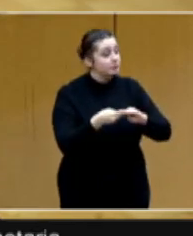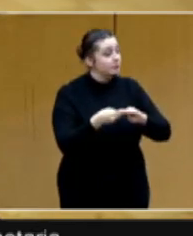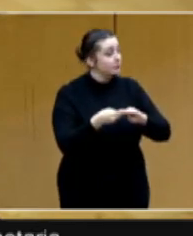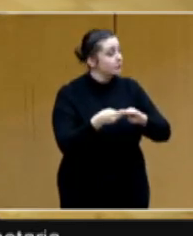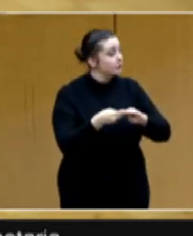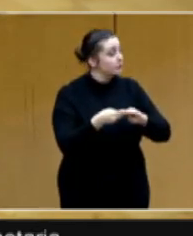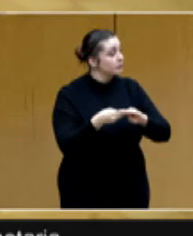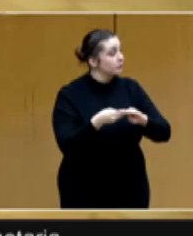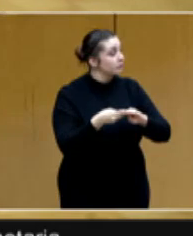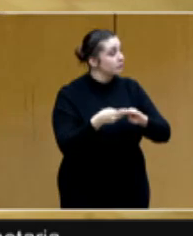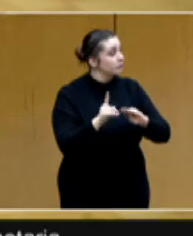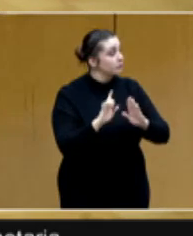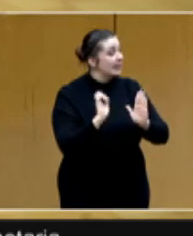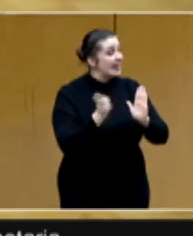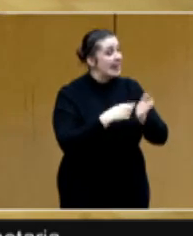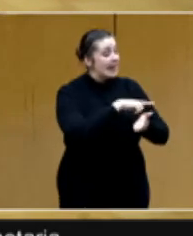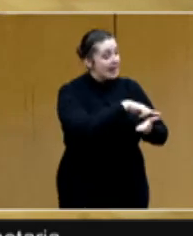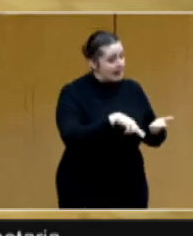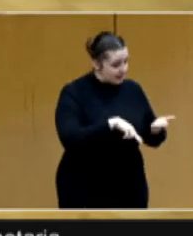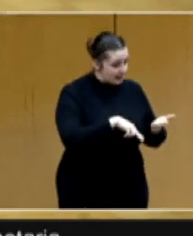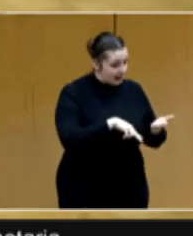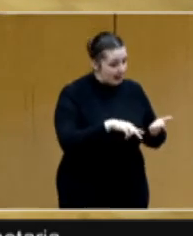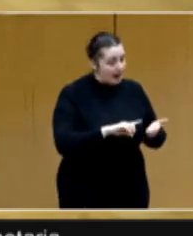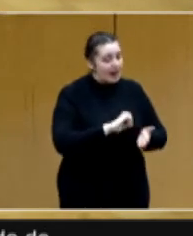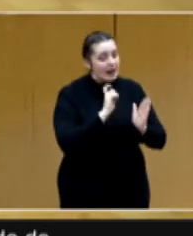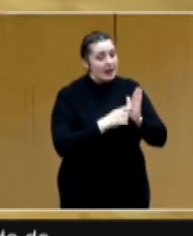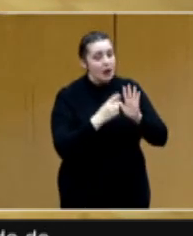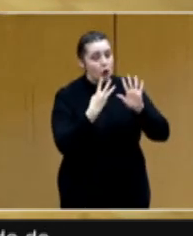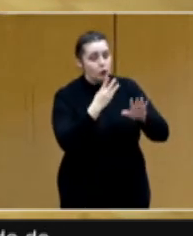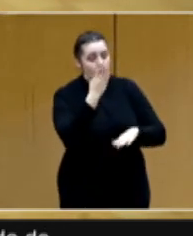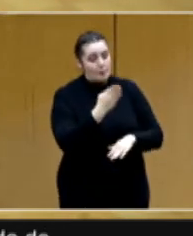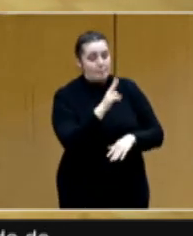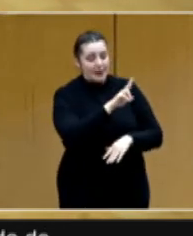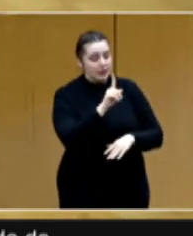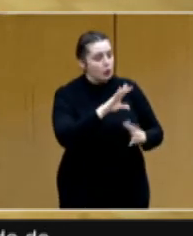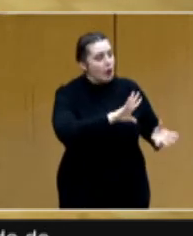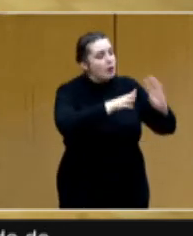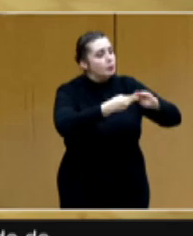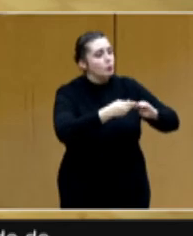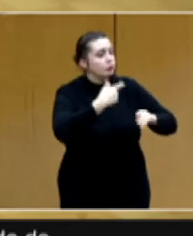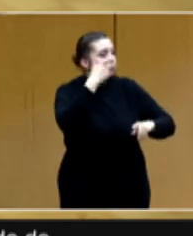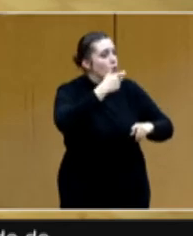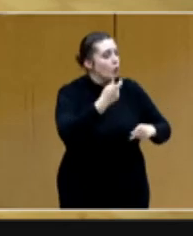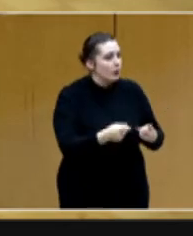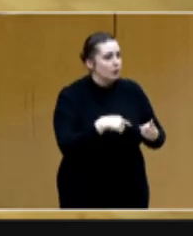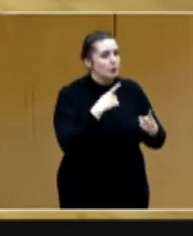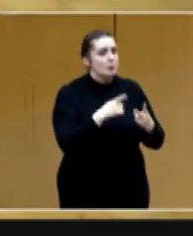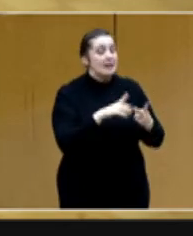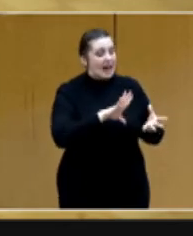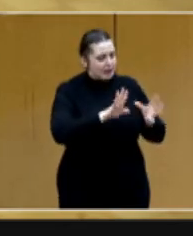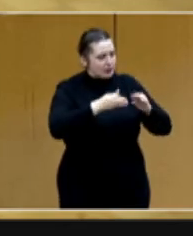la ley gallega a la ley 821 en segundo lugar Cuáles son los aspectos más problemáticos de la adaptación